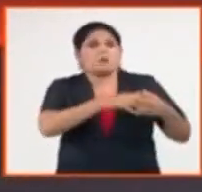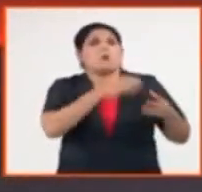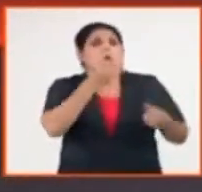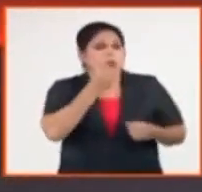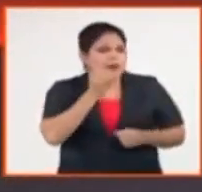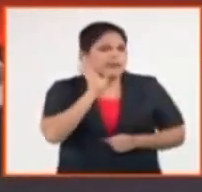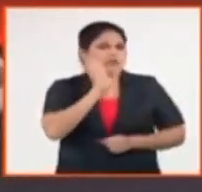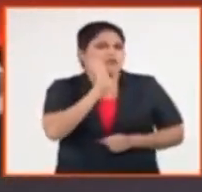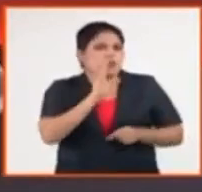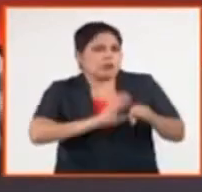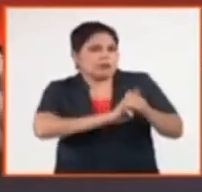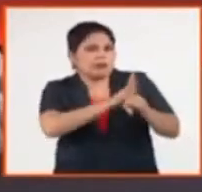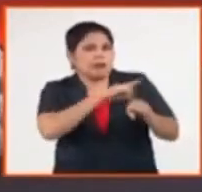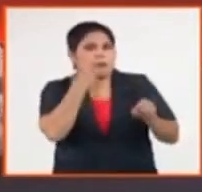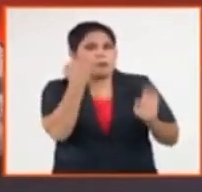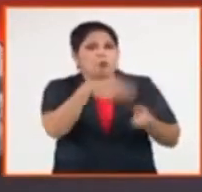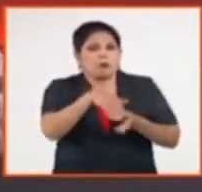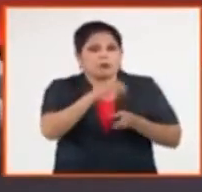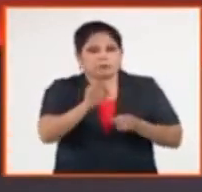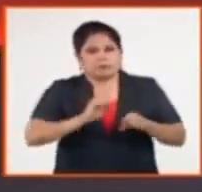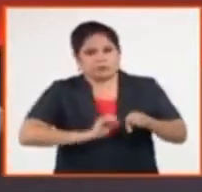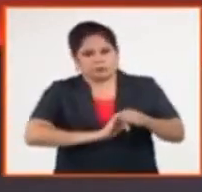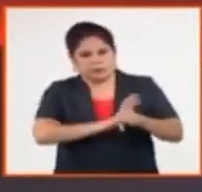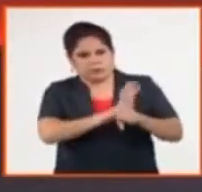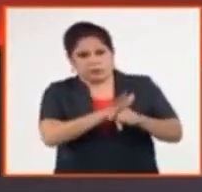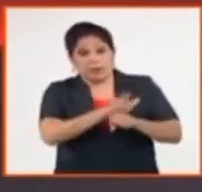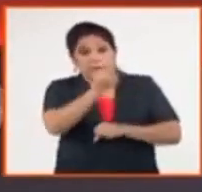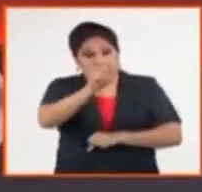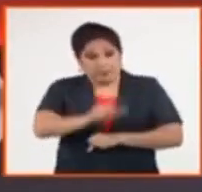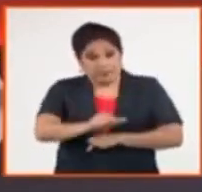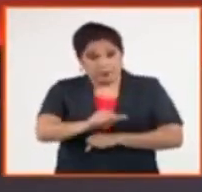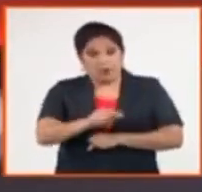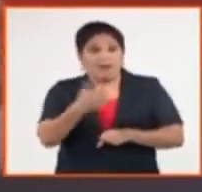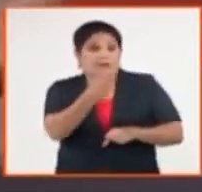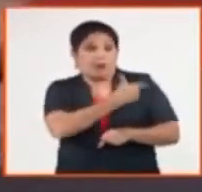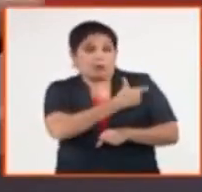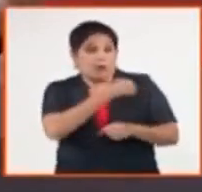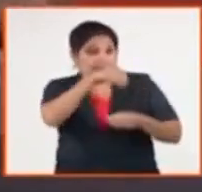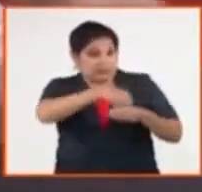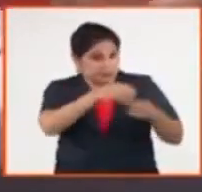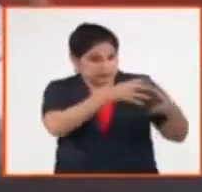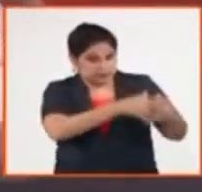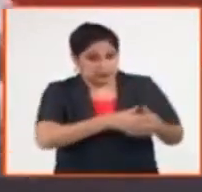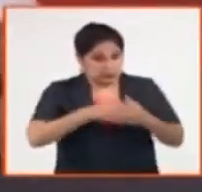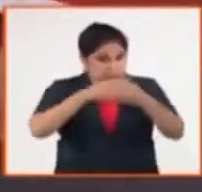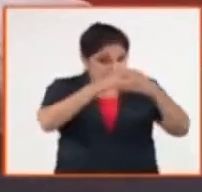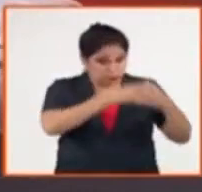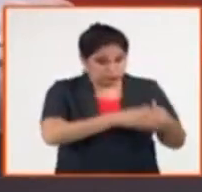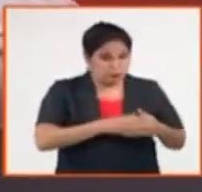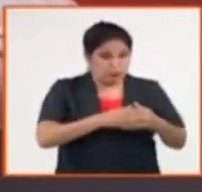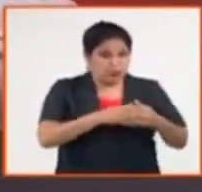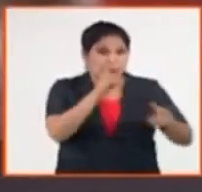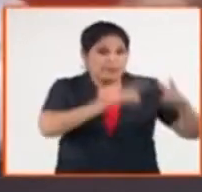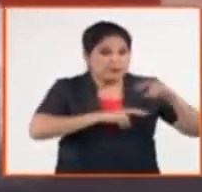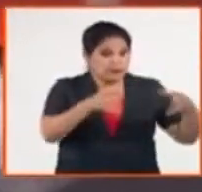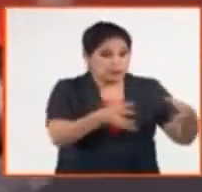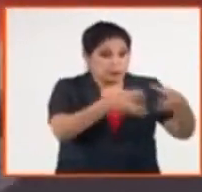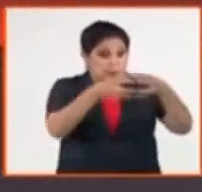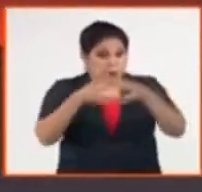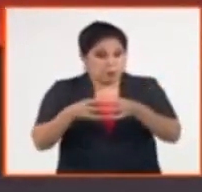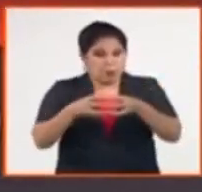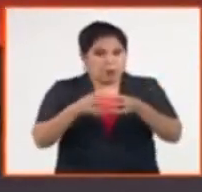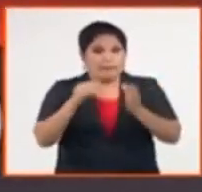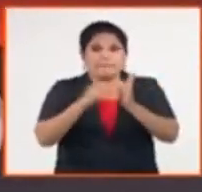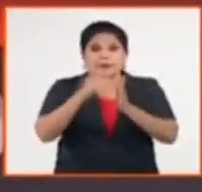infección y la muerte por el virus. Las personas vacunadas, que incluyeron en un estudio con cientos de